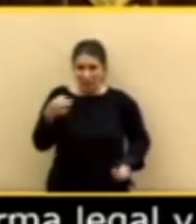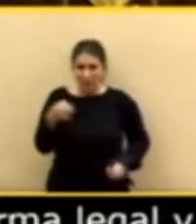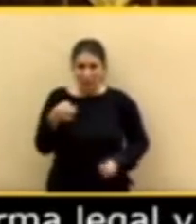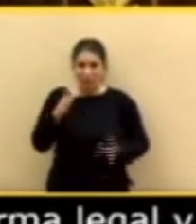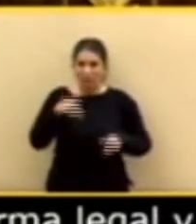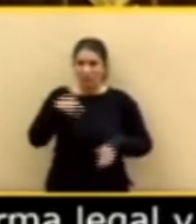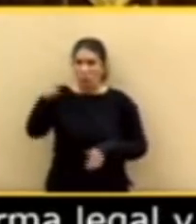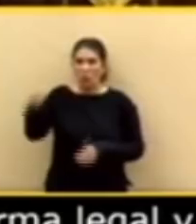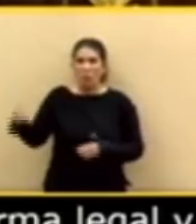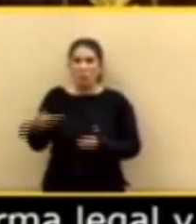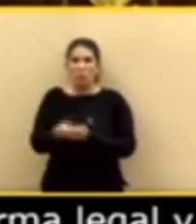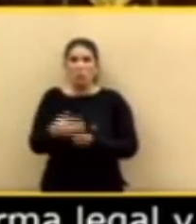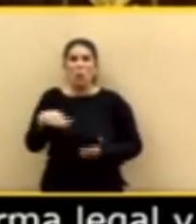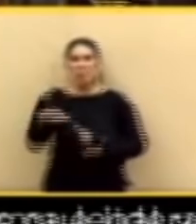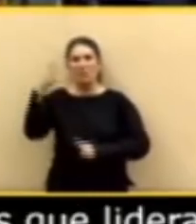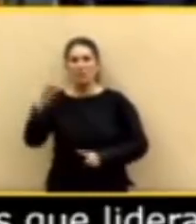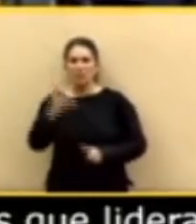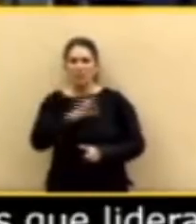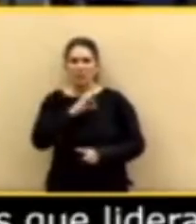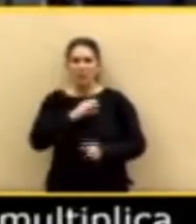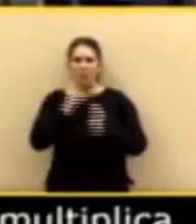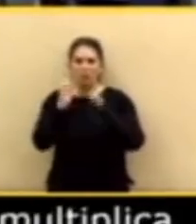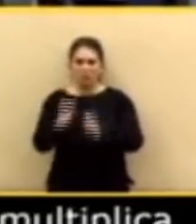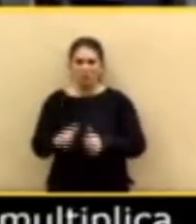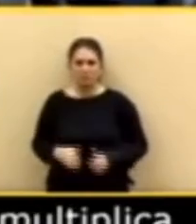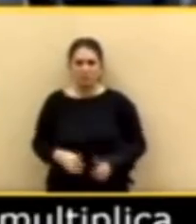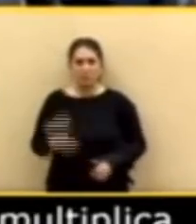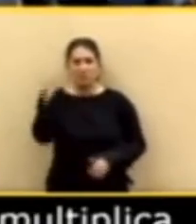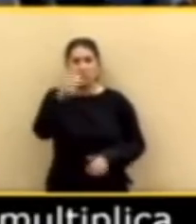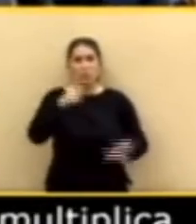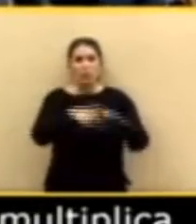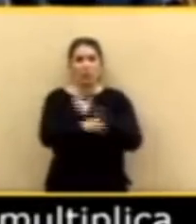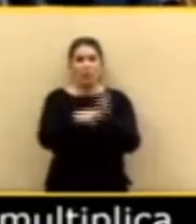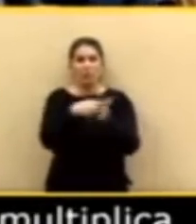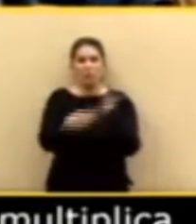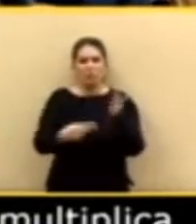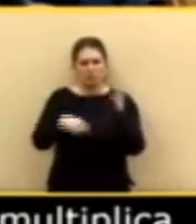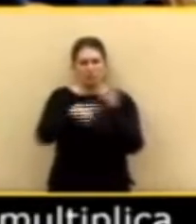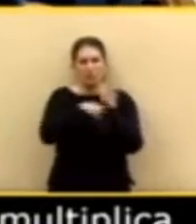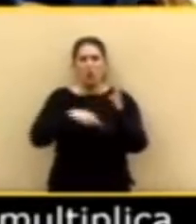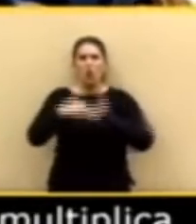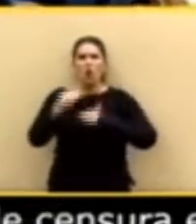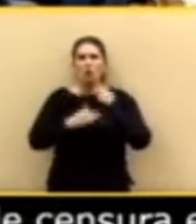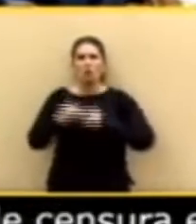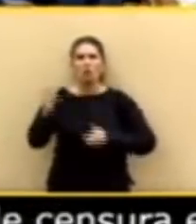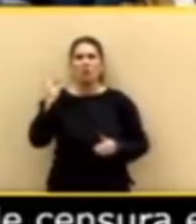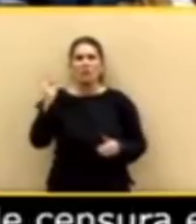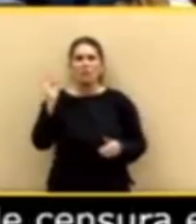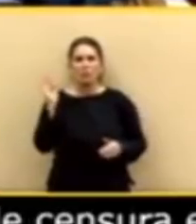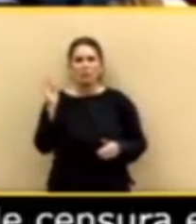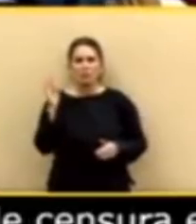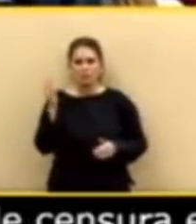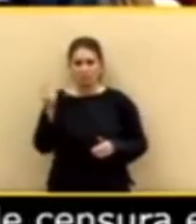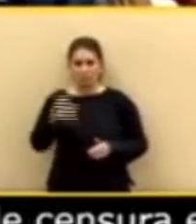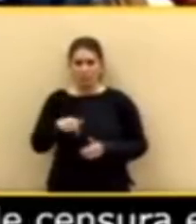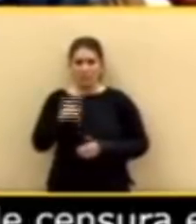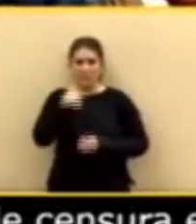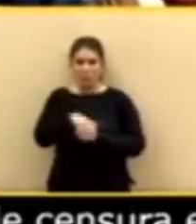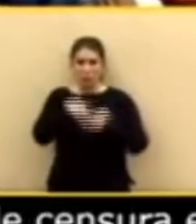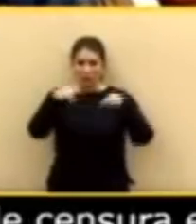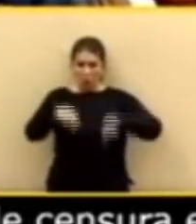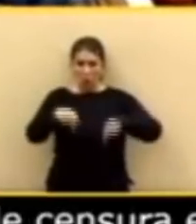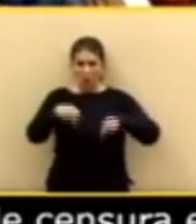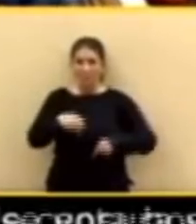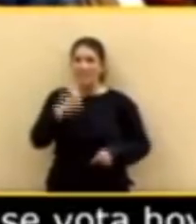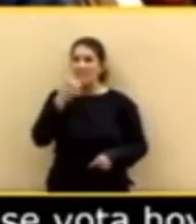hasta ayer Pedro Sánchez en la tribuna del Congreso os estuvo presionando para que votéis esto. Y luego otra cosa que has dicho... que